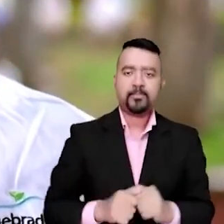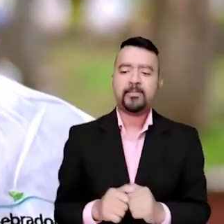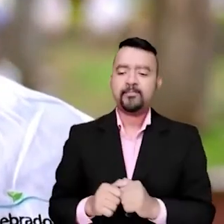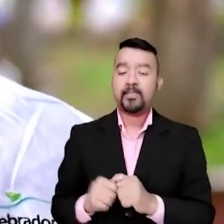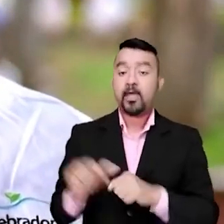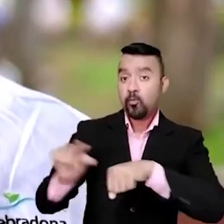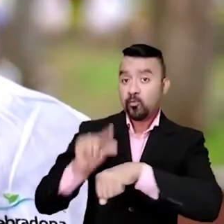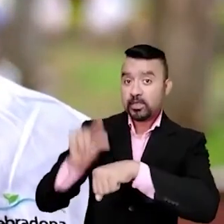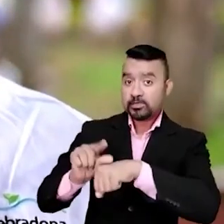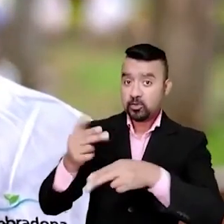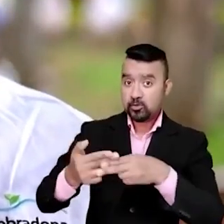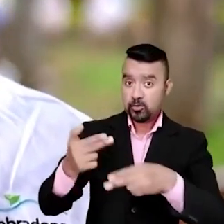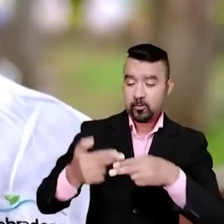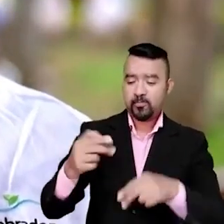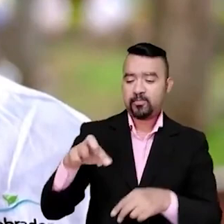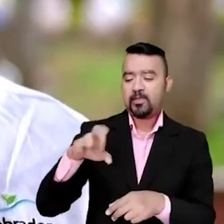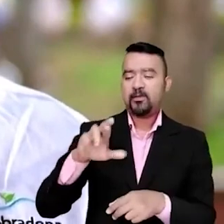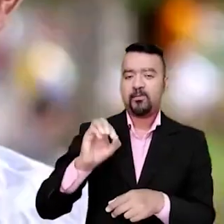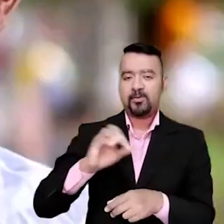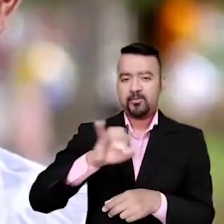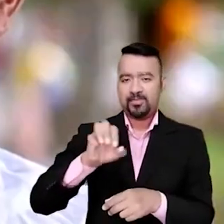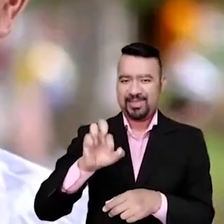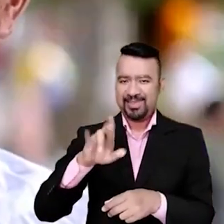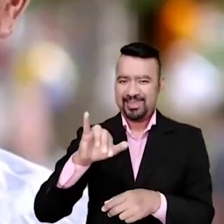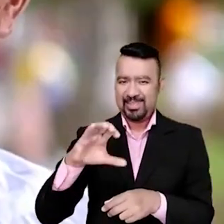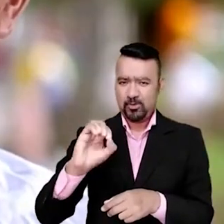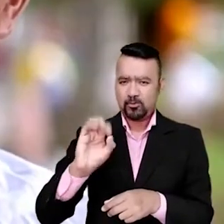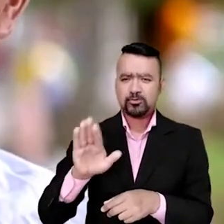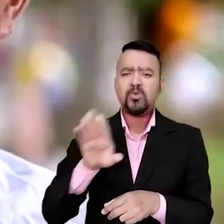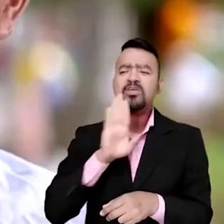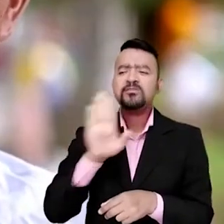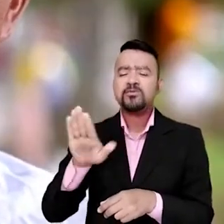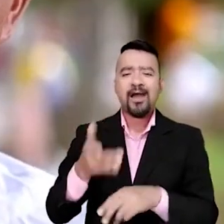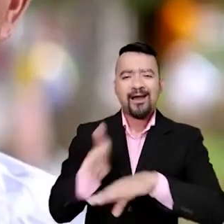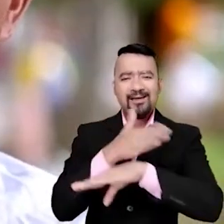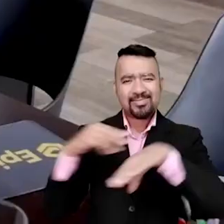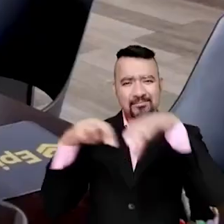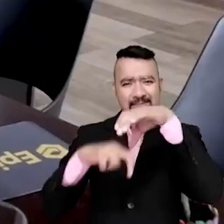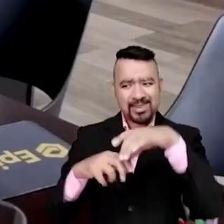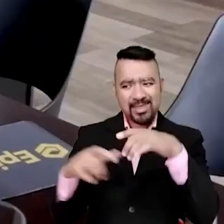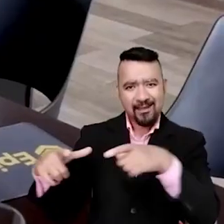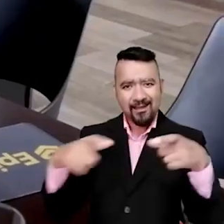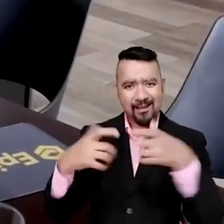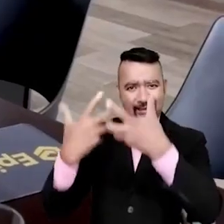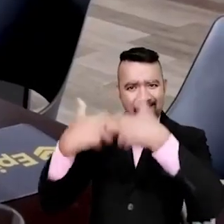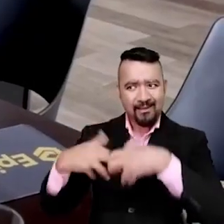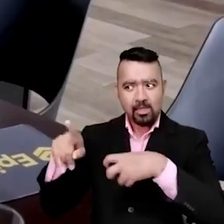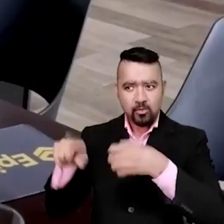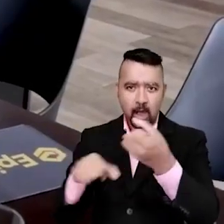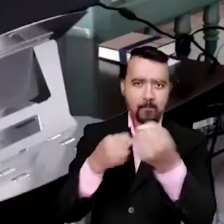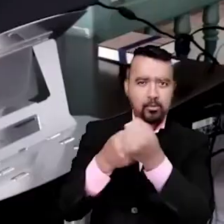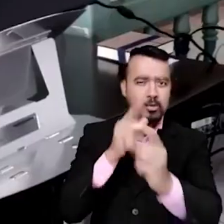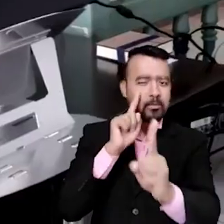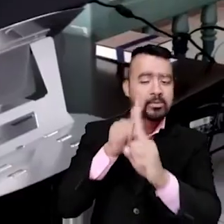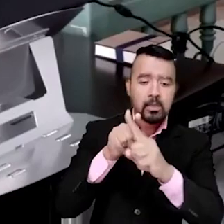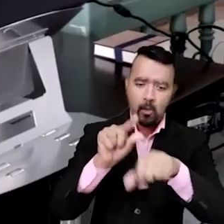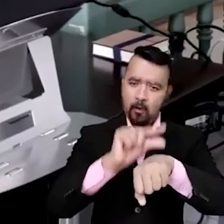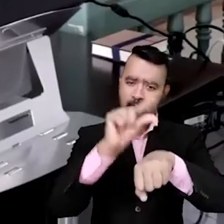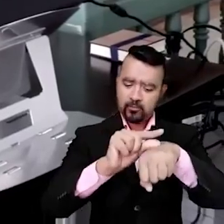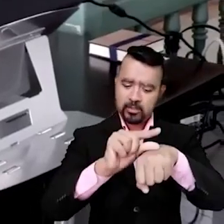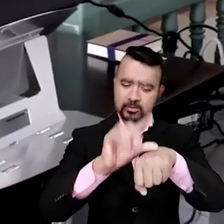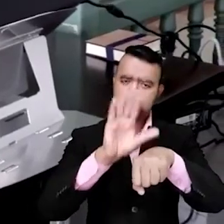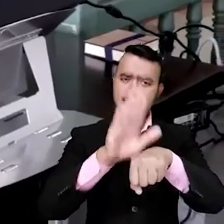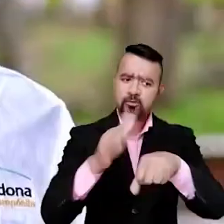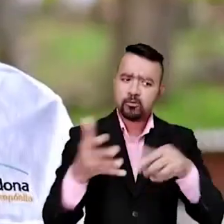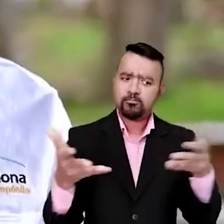una entidad sin ánimo de lucro creada por Minera de Cobre Quebradona dentro de su esquema de apoyo social y